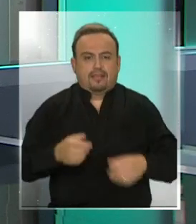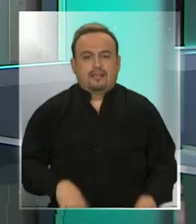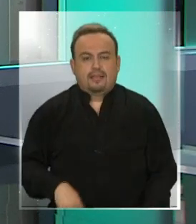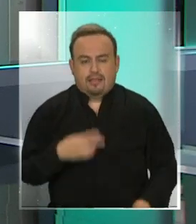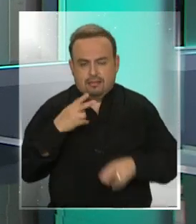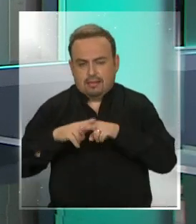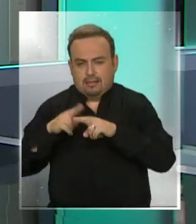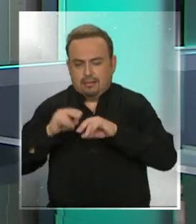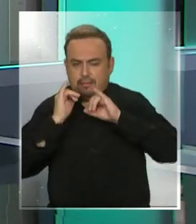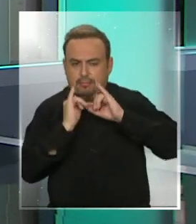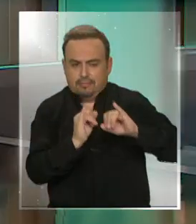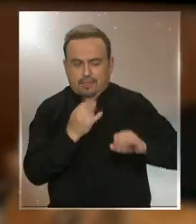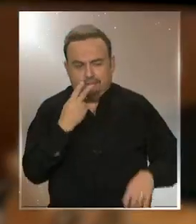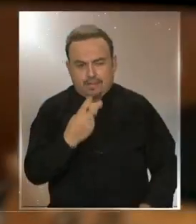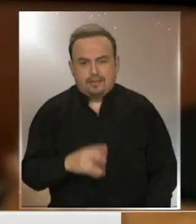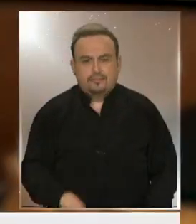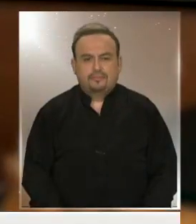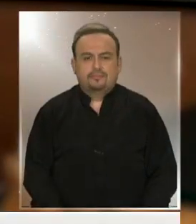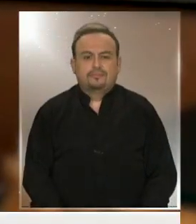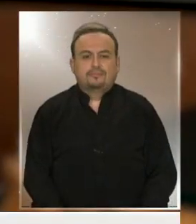nota de Luis Castillo.